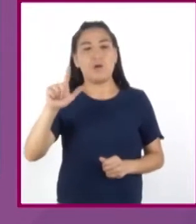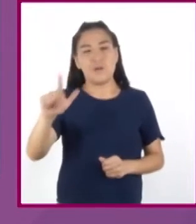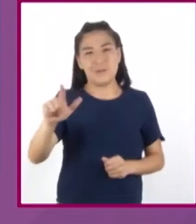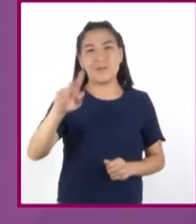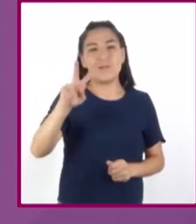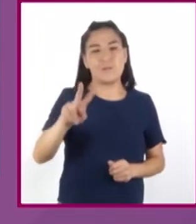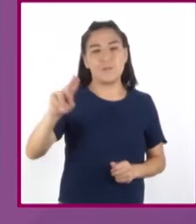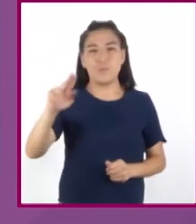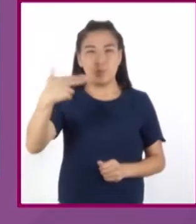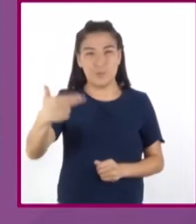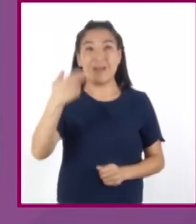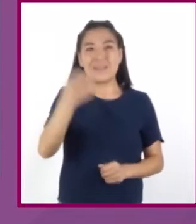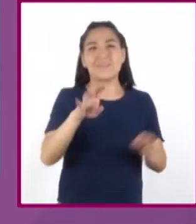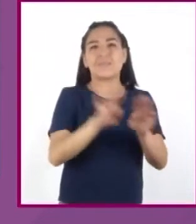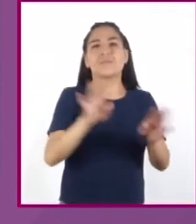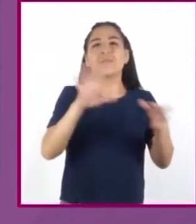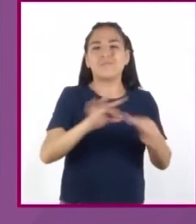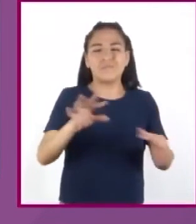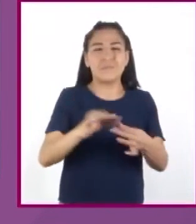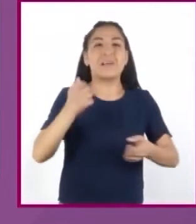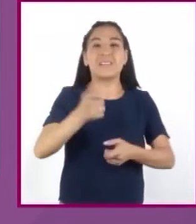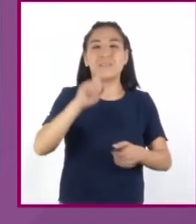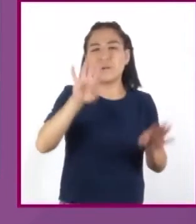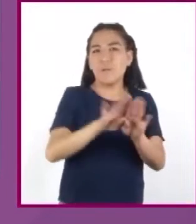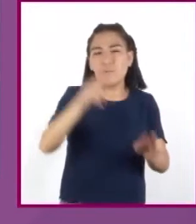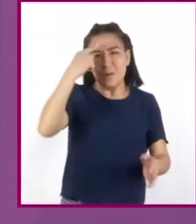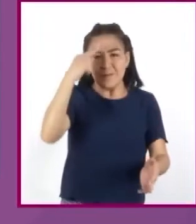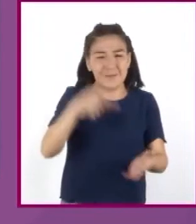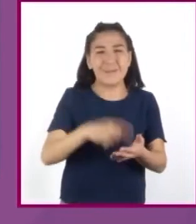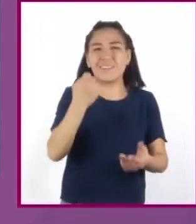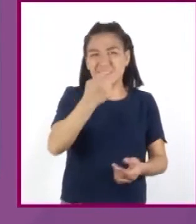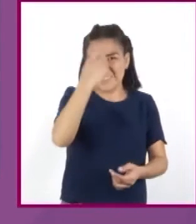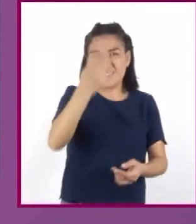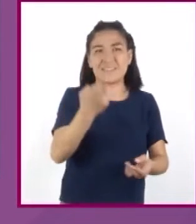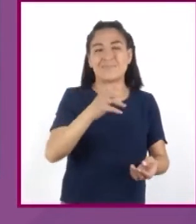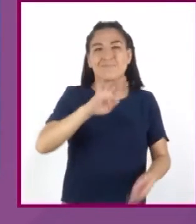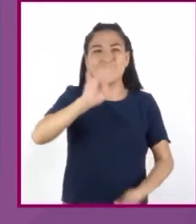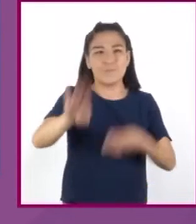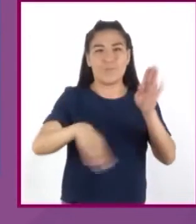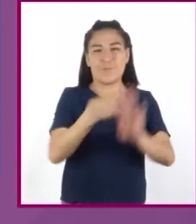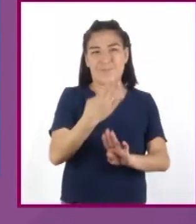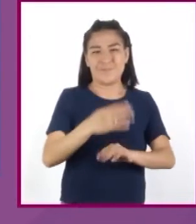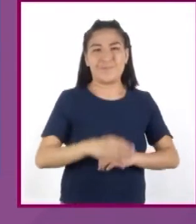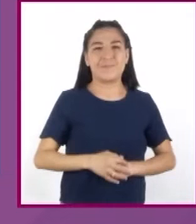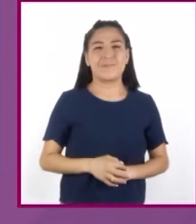libro sagrado que relata la creación del mundo y el papel que tuvo el ser humano en él.